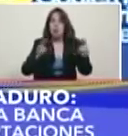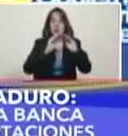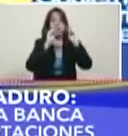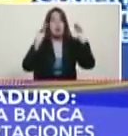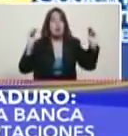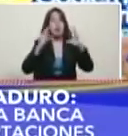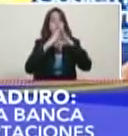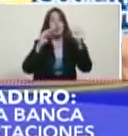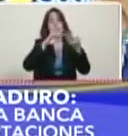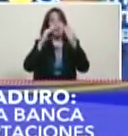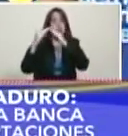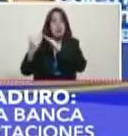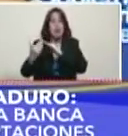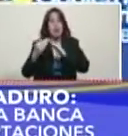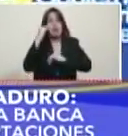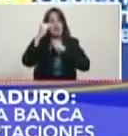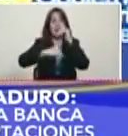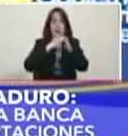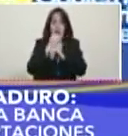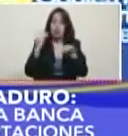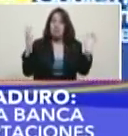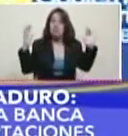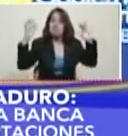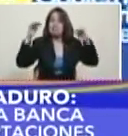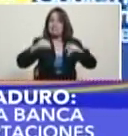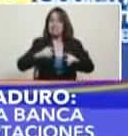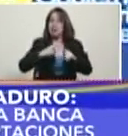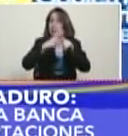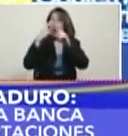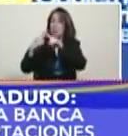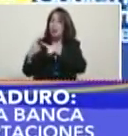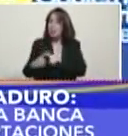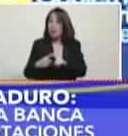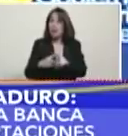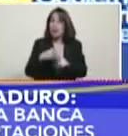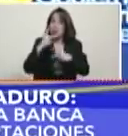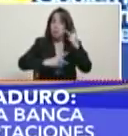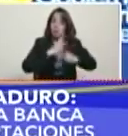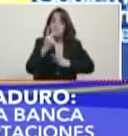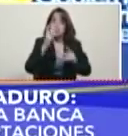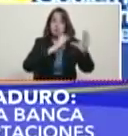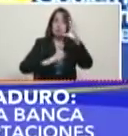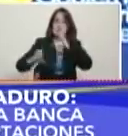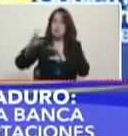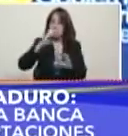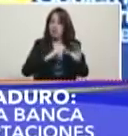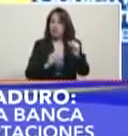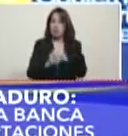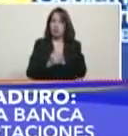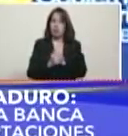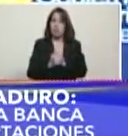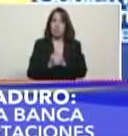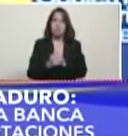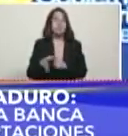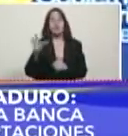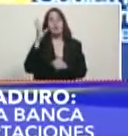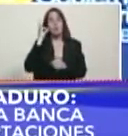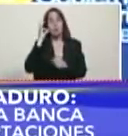las comunidades internacionales a sumarse a este esfuerzo productivo, científico. Lo tomo a partir, bueno, de que